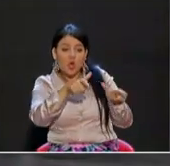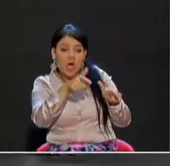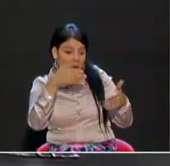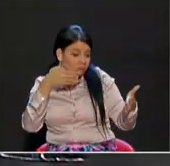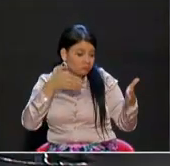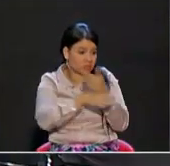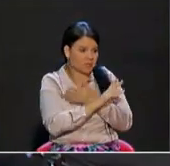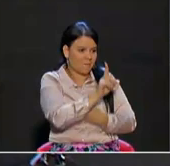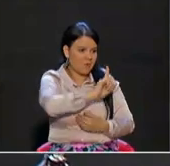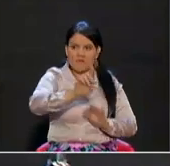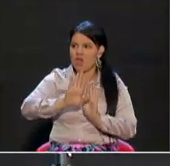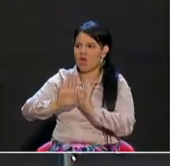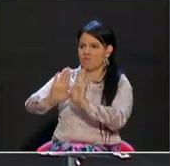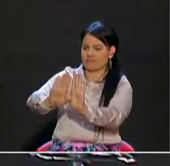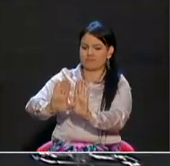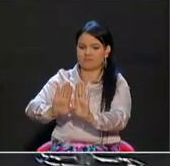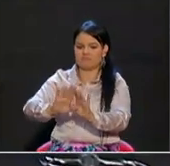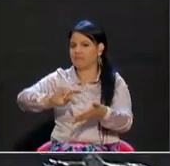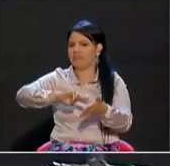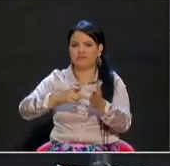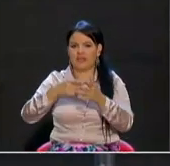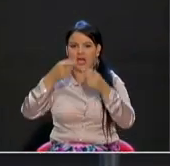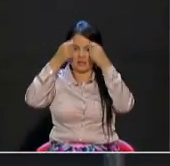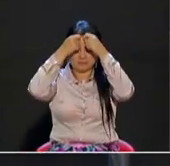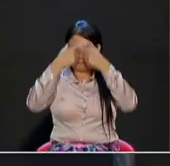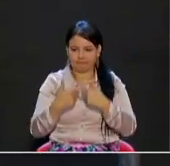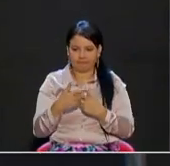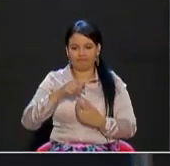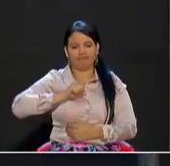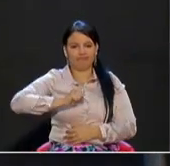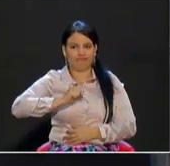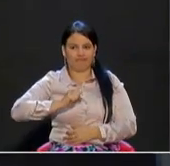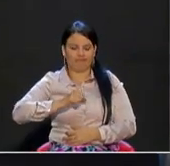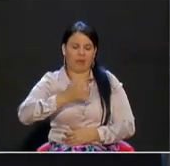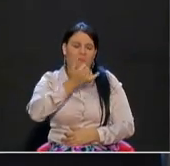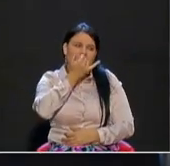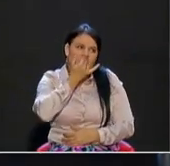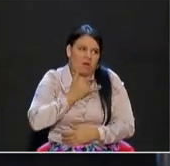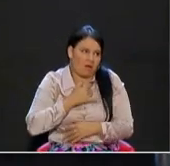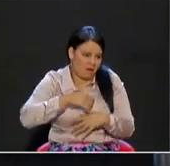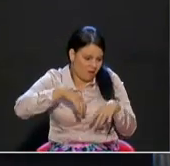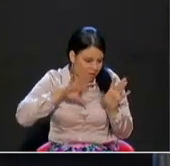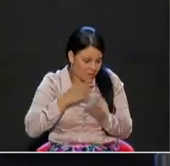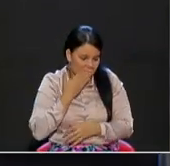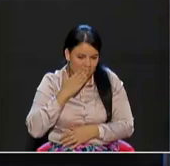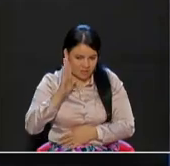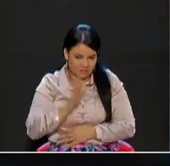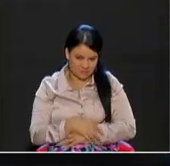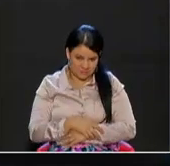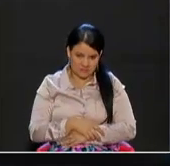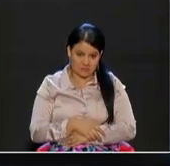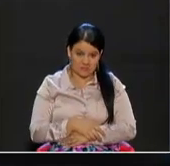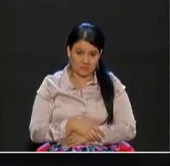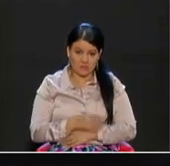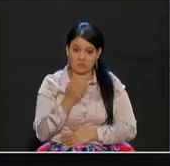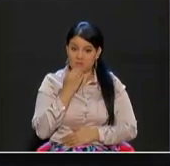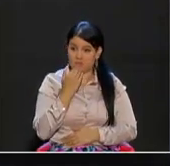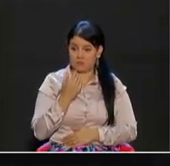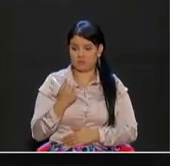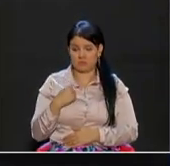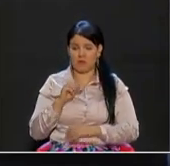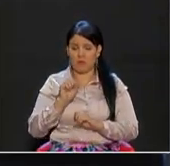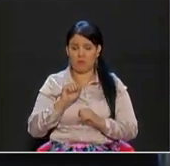estado de derecho la pregunta no puede responderse en términos fríos de decir permitiría o no